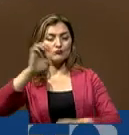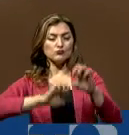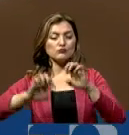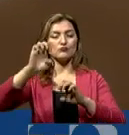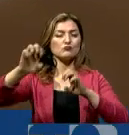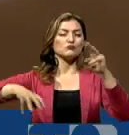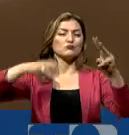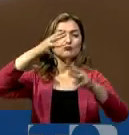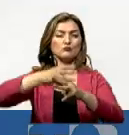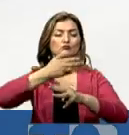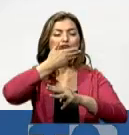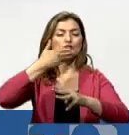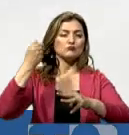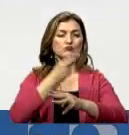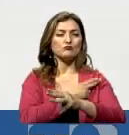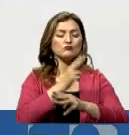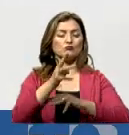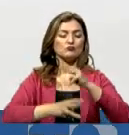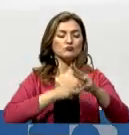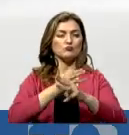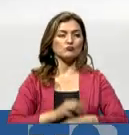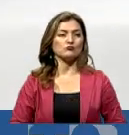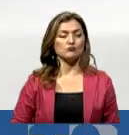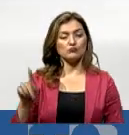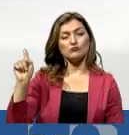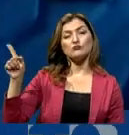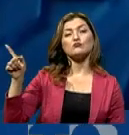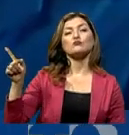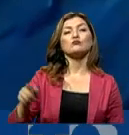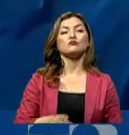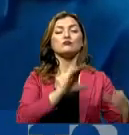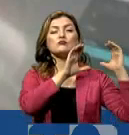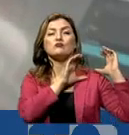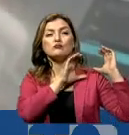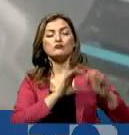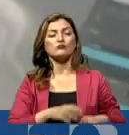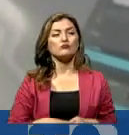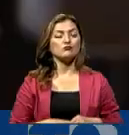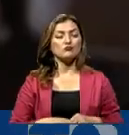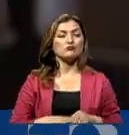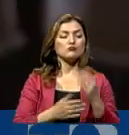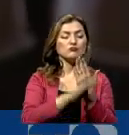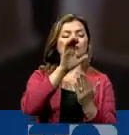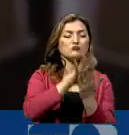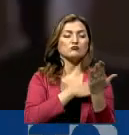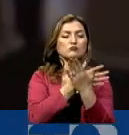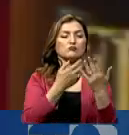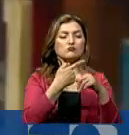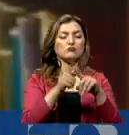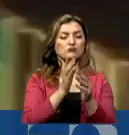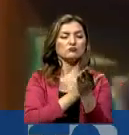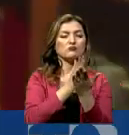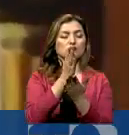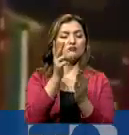evaluados como los mejores del mundo en el caso de la universidad san francisco el régimen académico la variedad de carreras los programas de